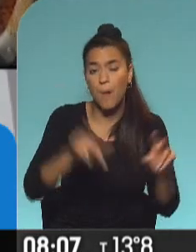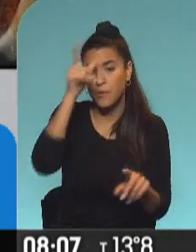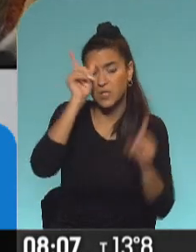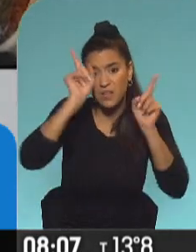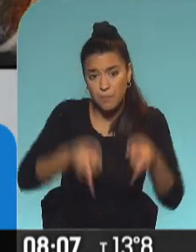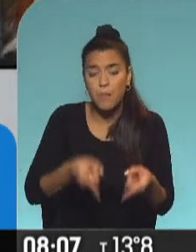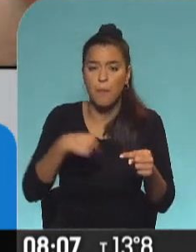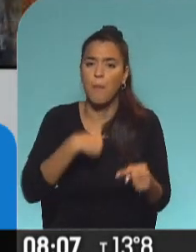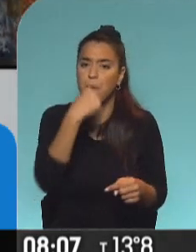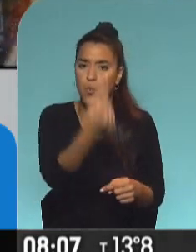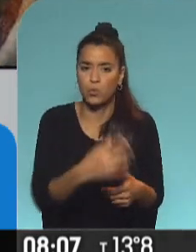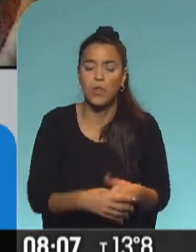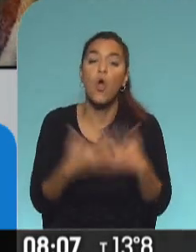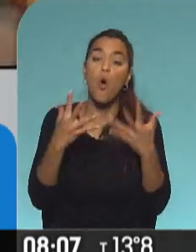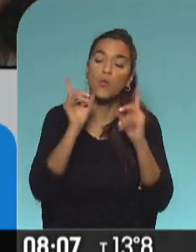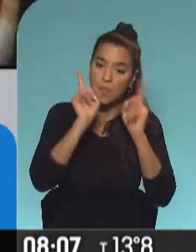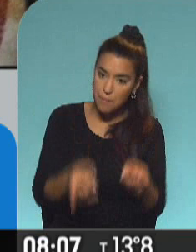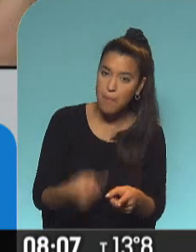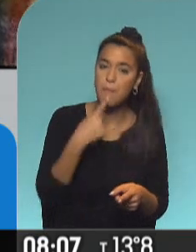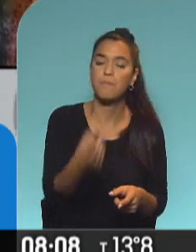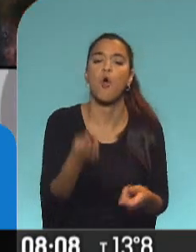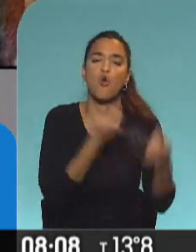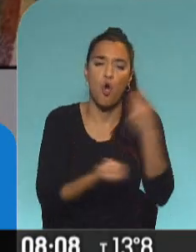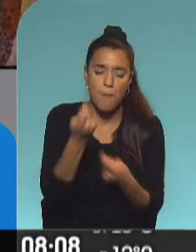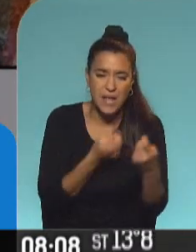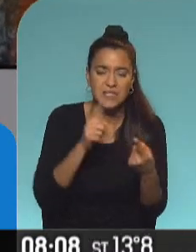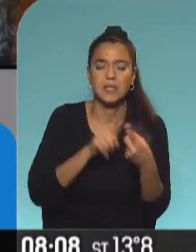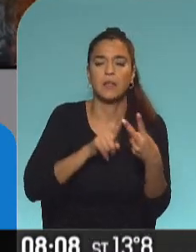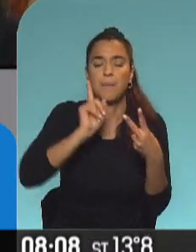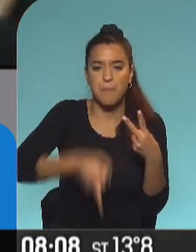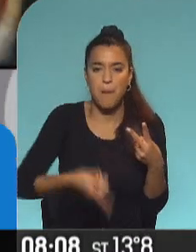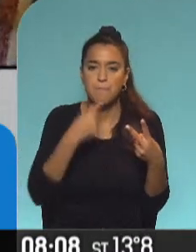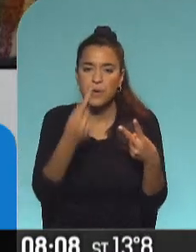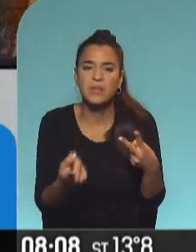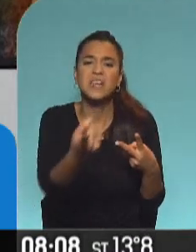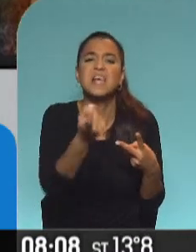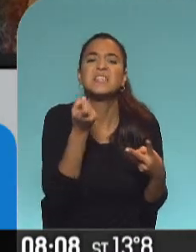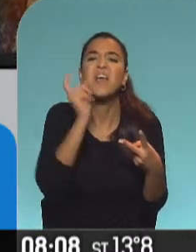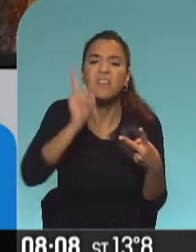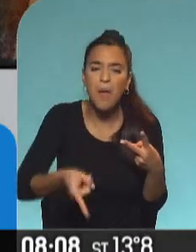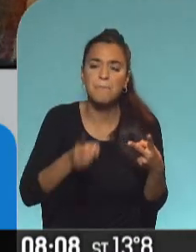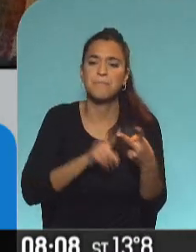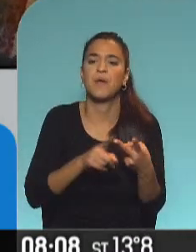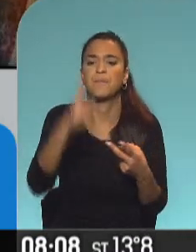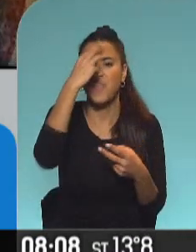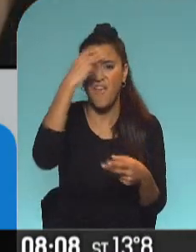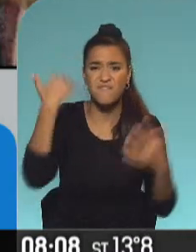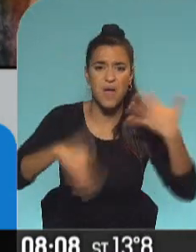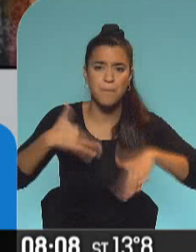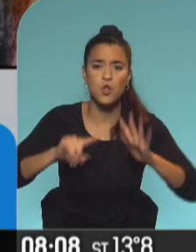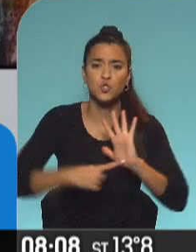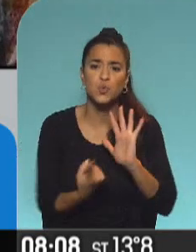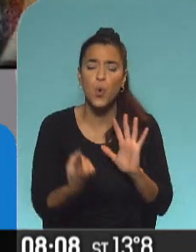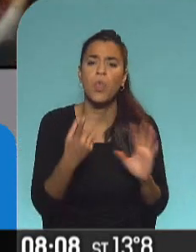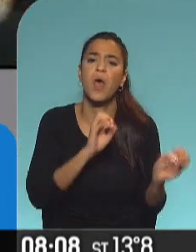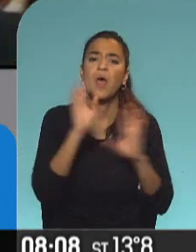le vamos a preguntar por eso y obviamente le vamos a preguntar por los comerciantes, le vamos a preguntar por la necesidad también de los enfermeros de la Ciudad de Buenos Aires de